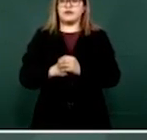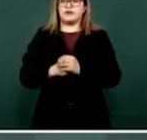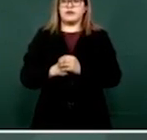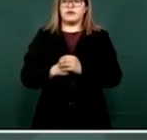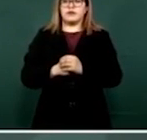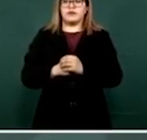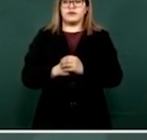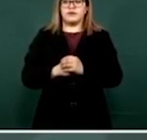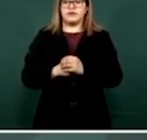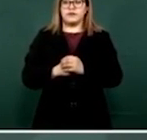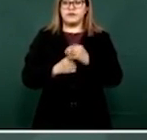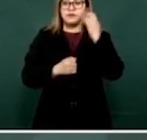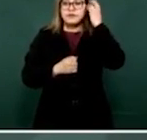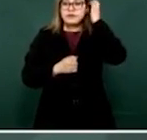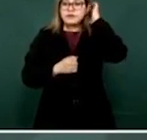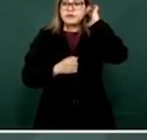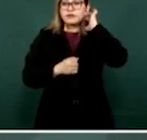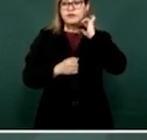que